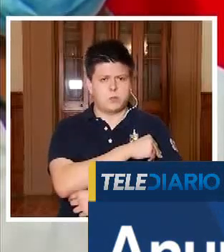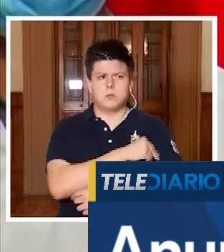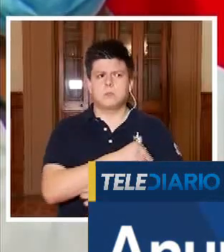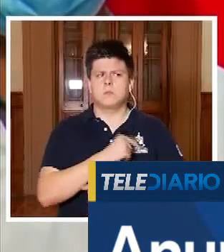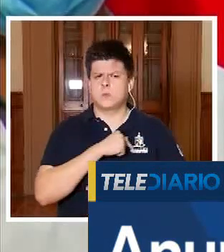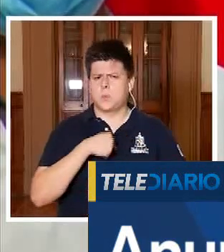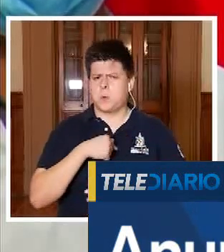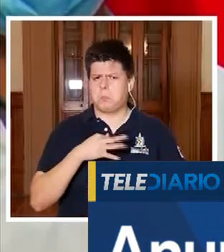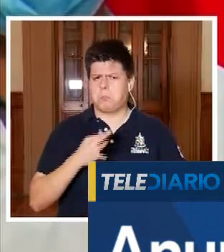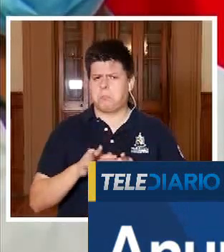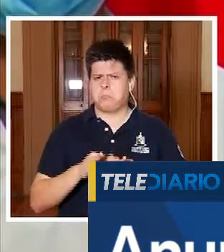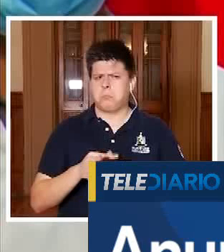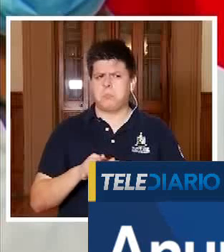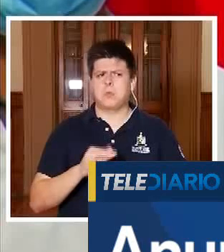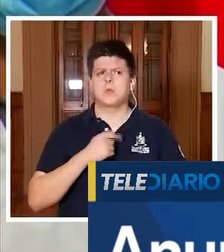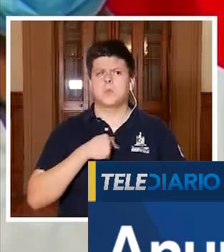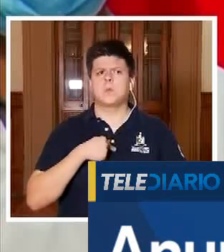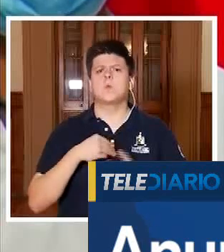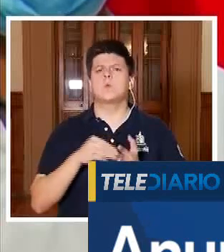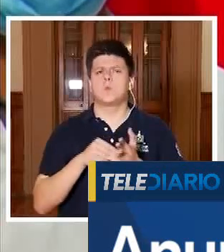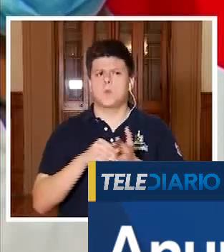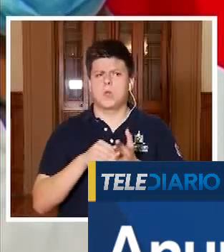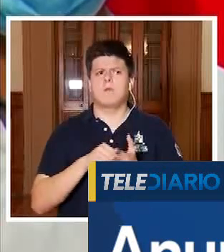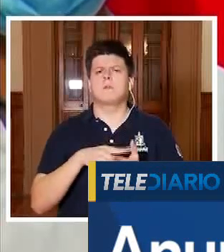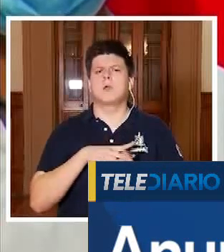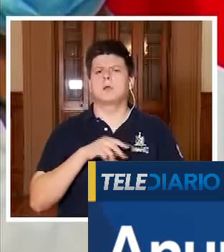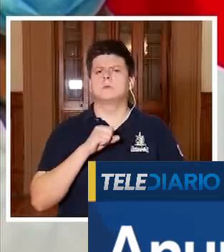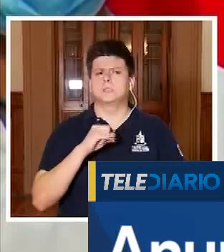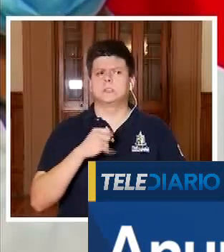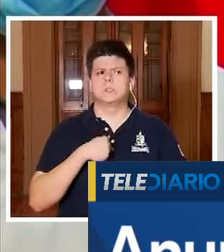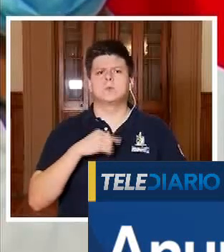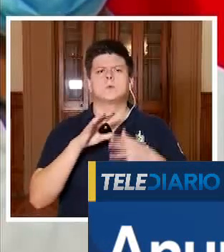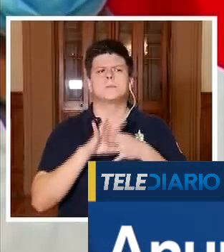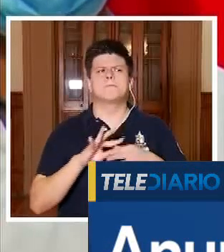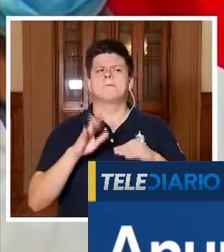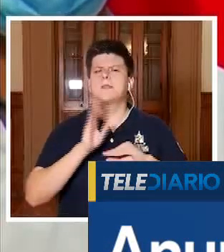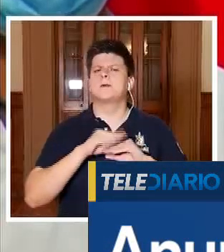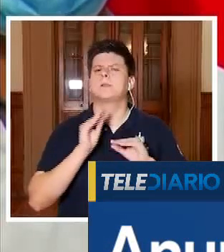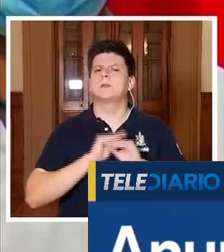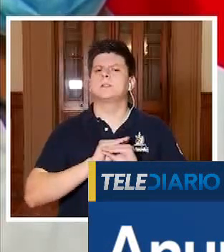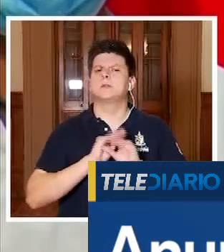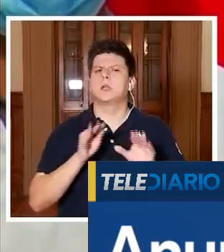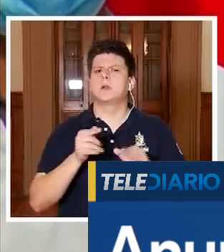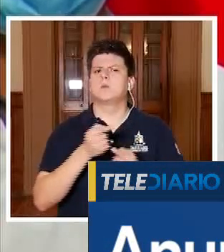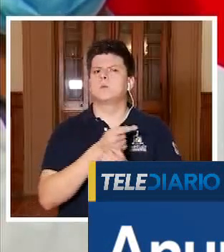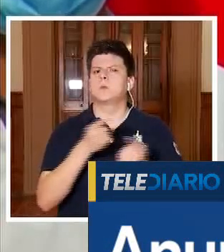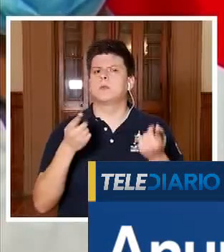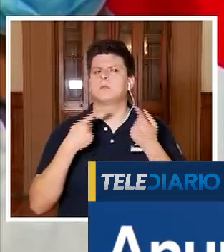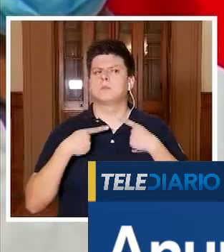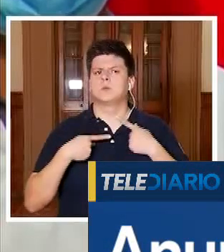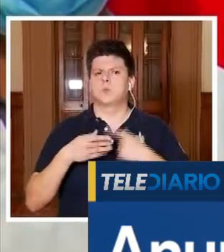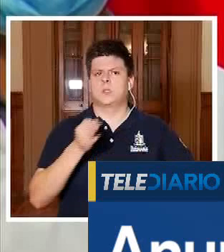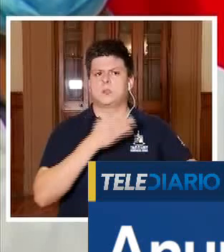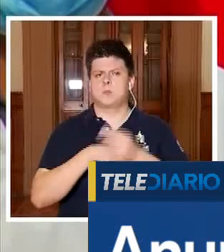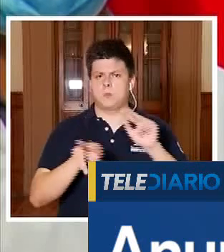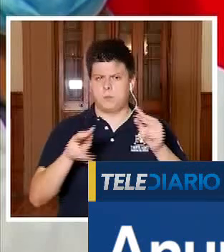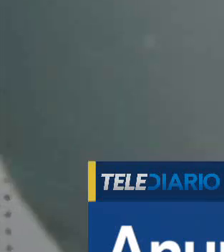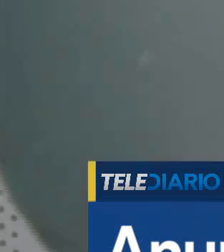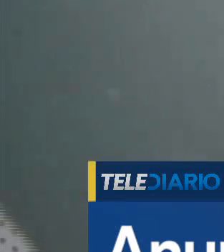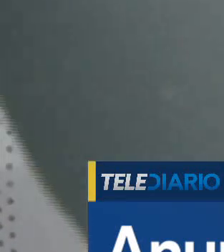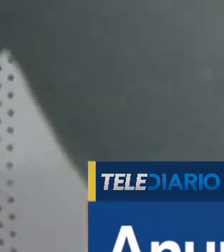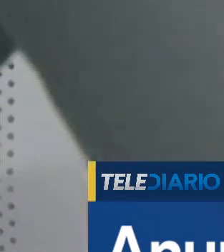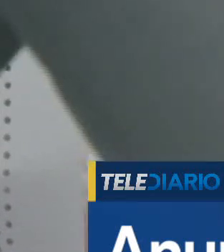disponibles. Todavía tenemos, también quiero hacer claro con todas las personas que nos están